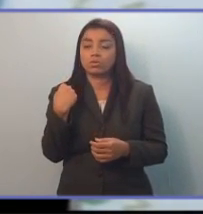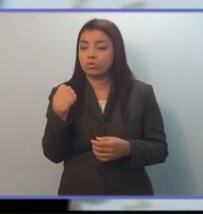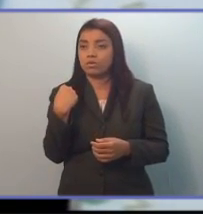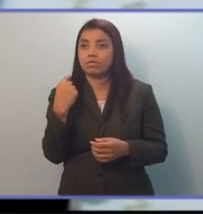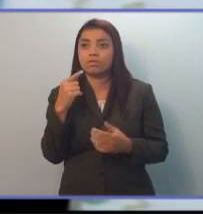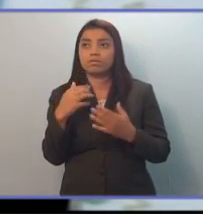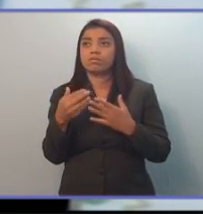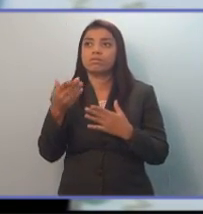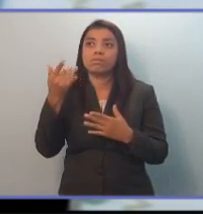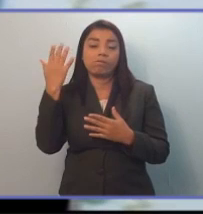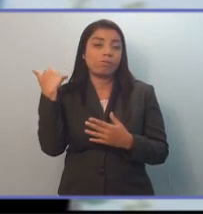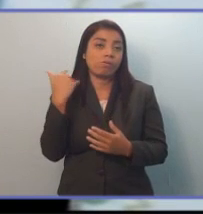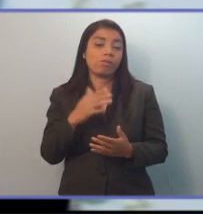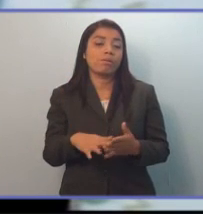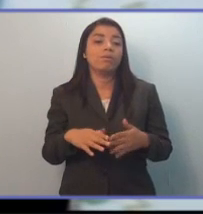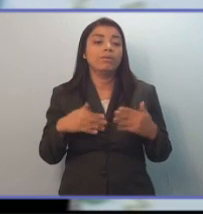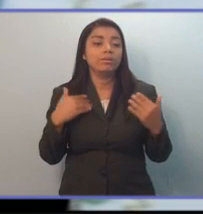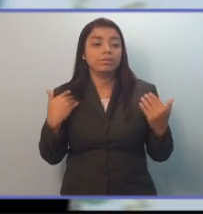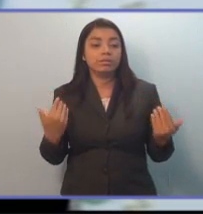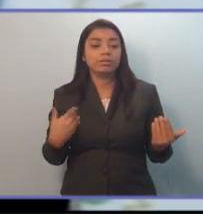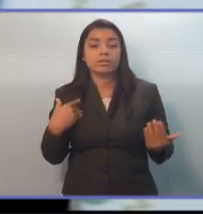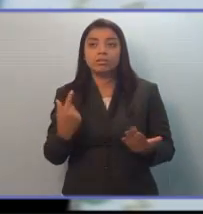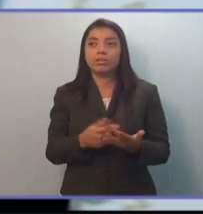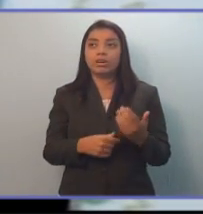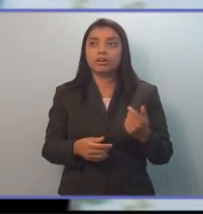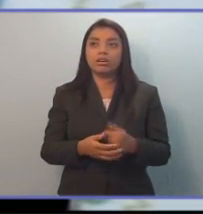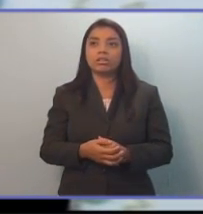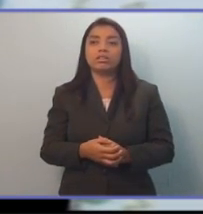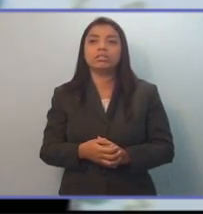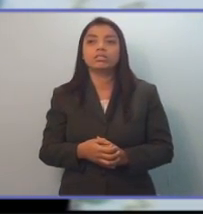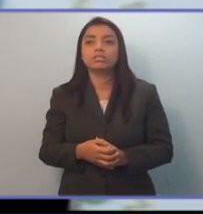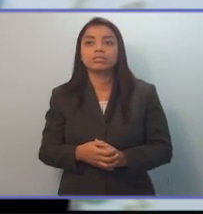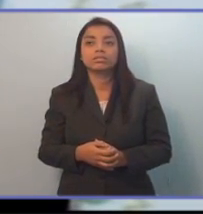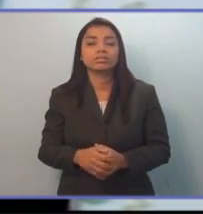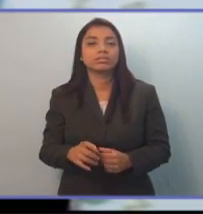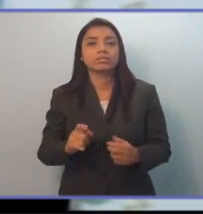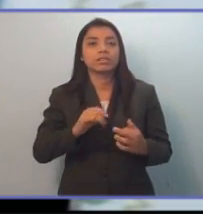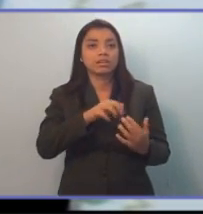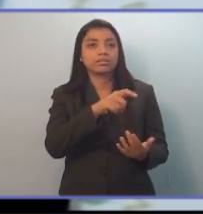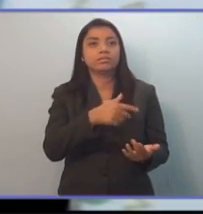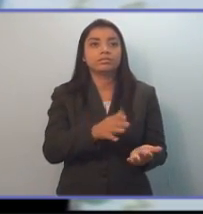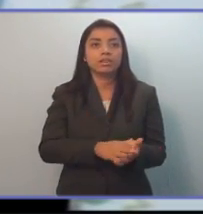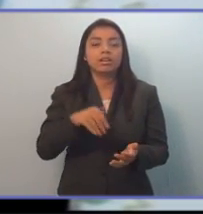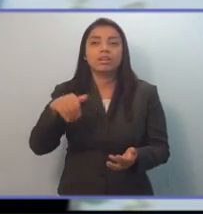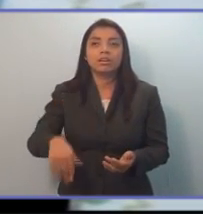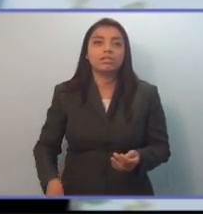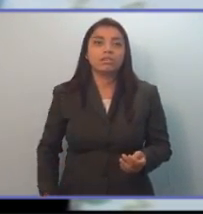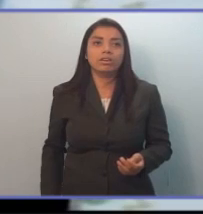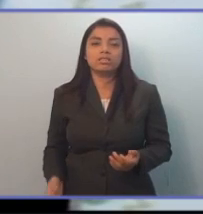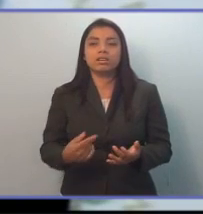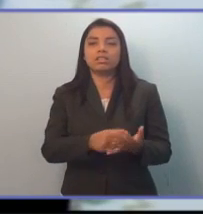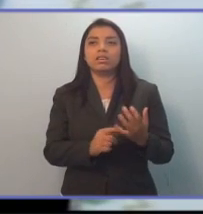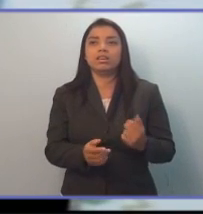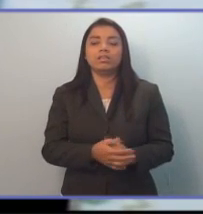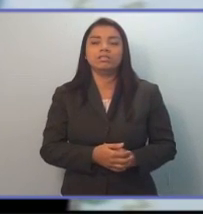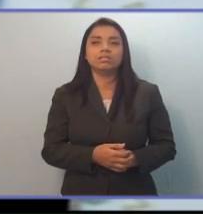ser reciente, porque tengo las resoluciones donde se han archivado esos casos. Específicamente esos 2 casos, me voy a referir a